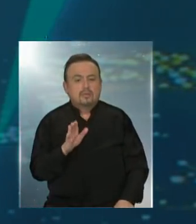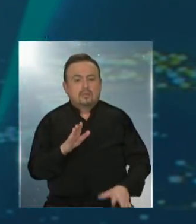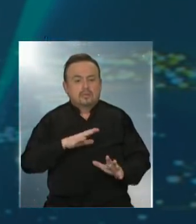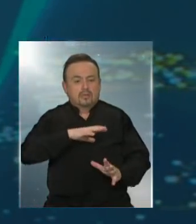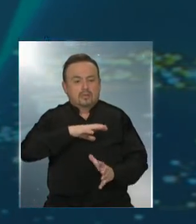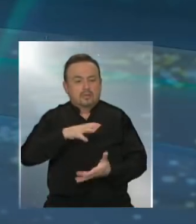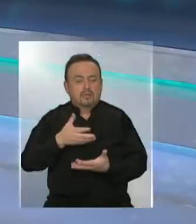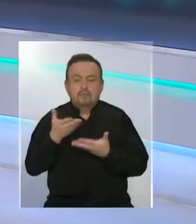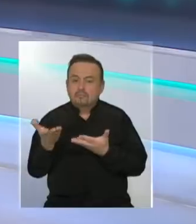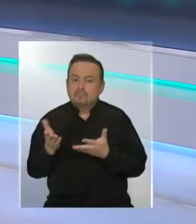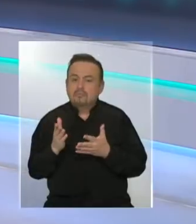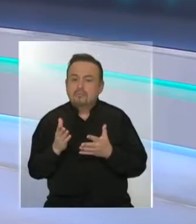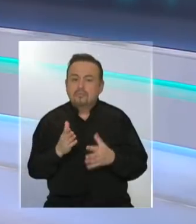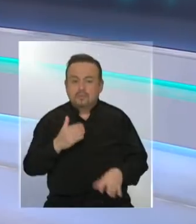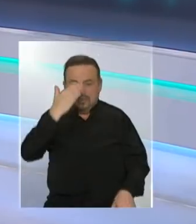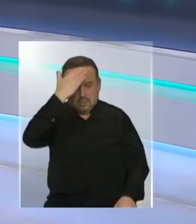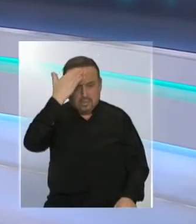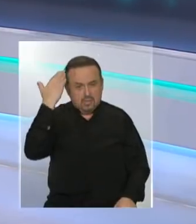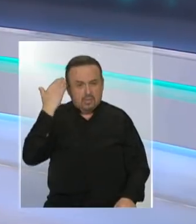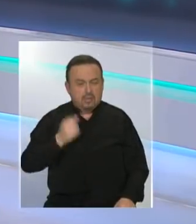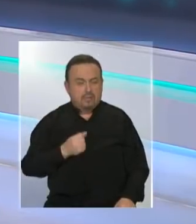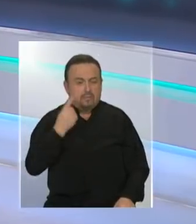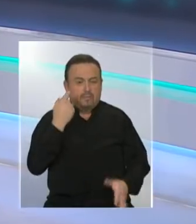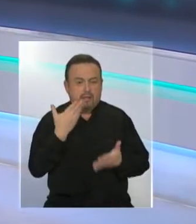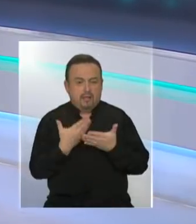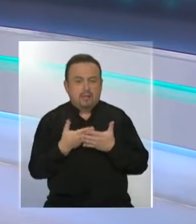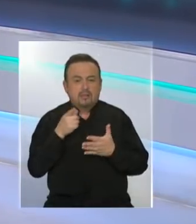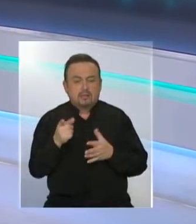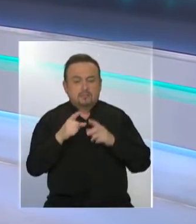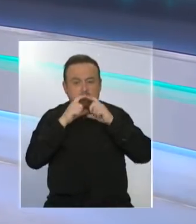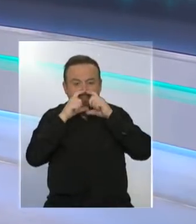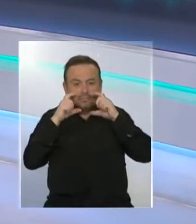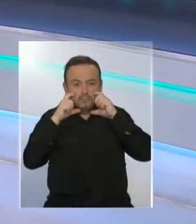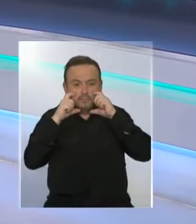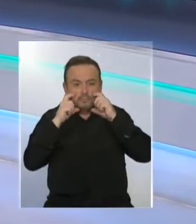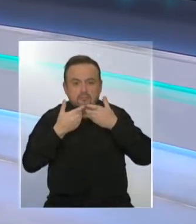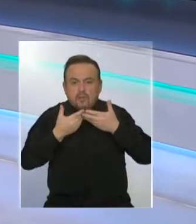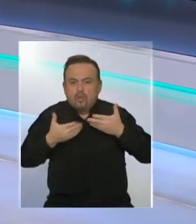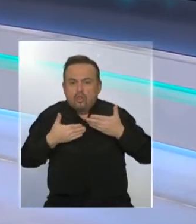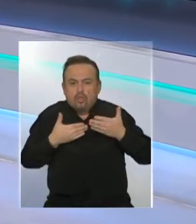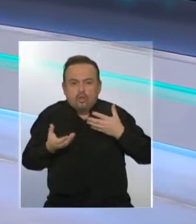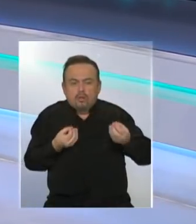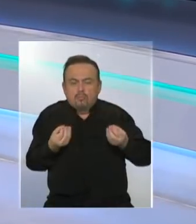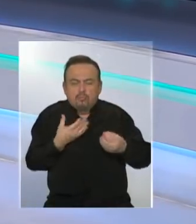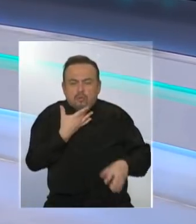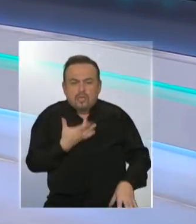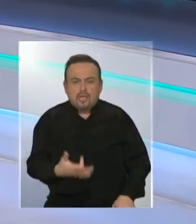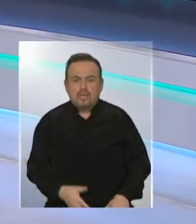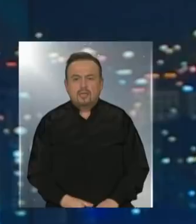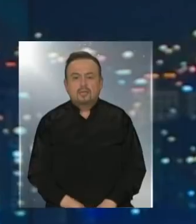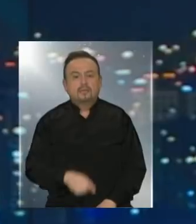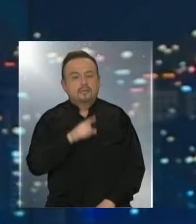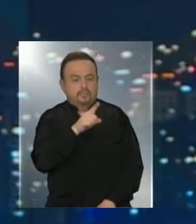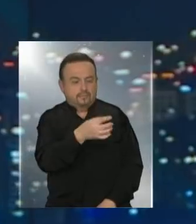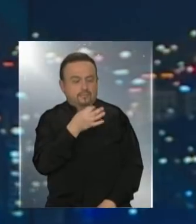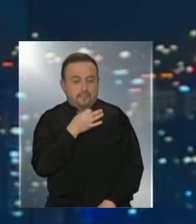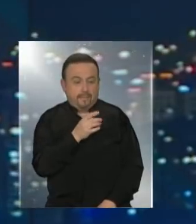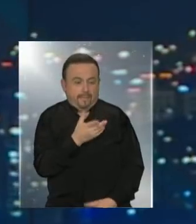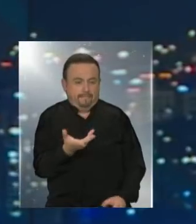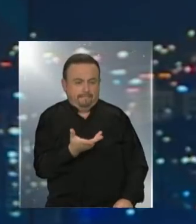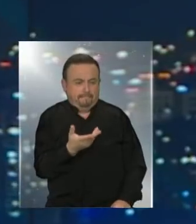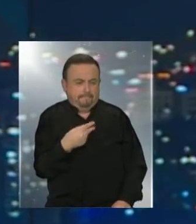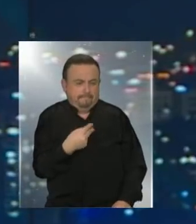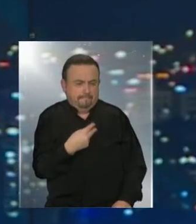mundial. Natacha, Donald Trump por primera vez utilizando mascarilla. ¿Dónde fue? ¿Por qué fue? ¿Por qué lo hizo? Tú lo decías, no debería